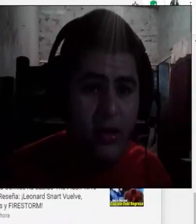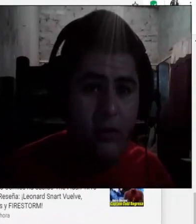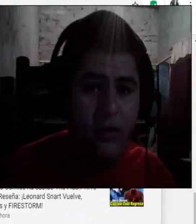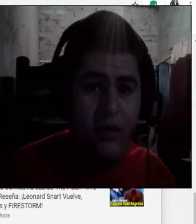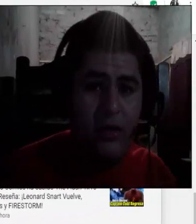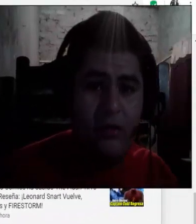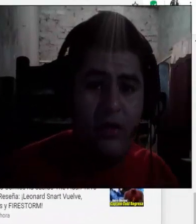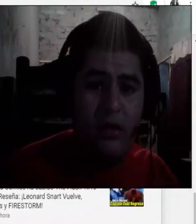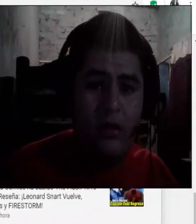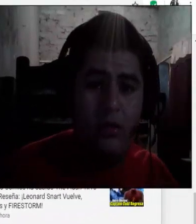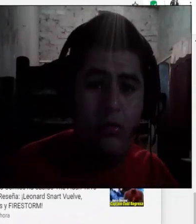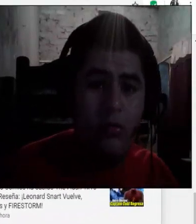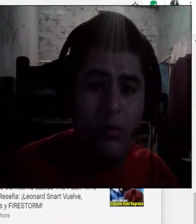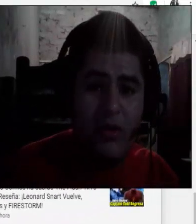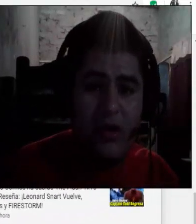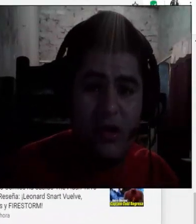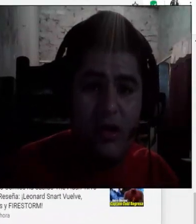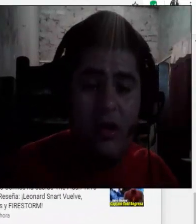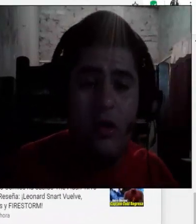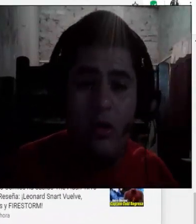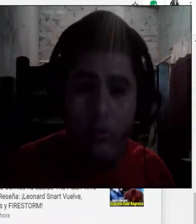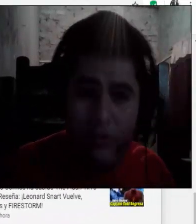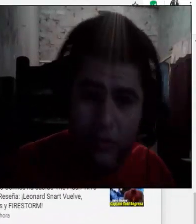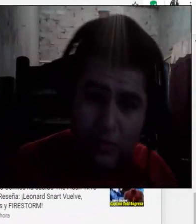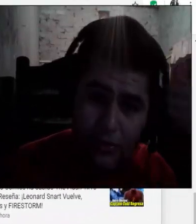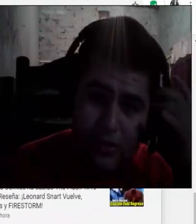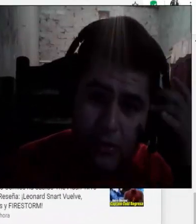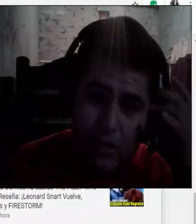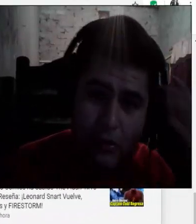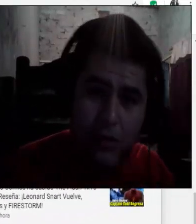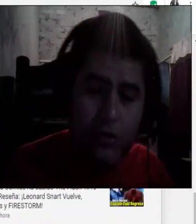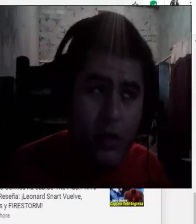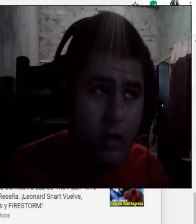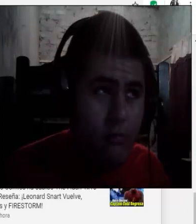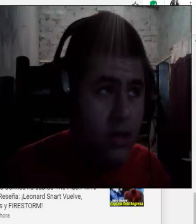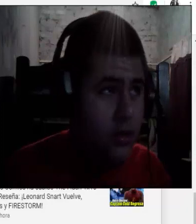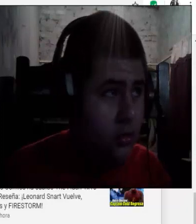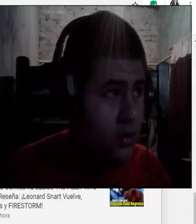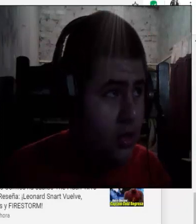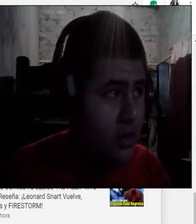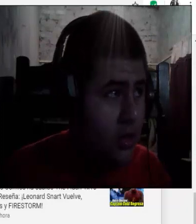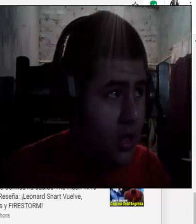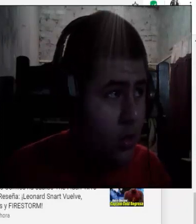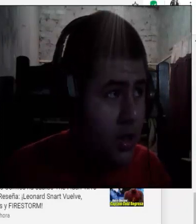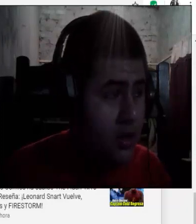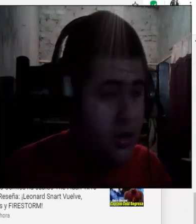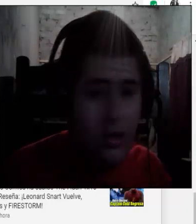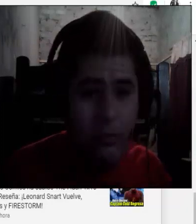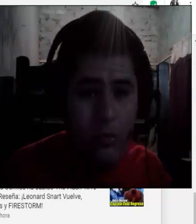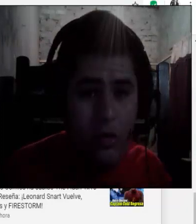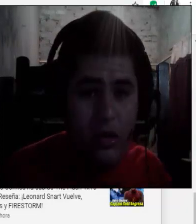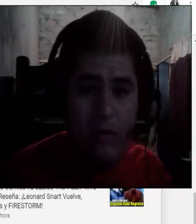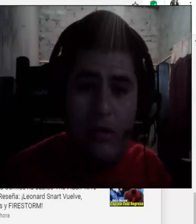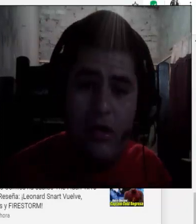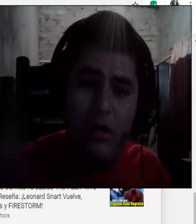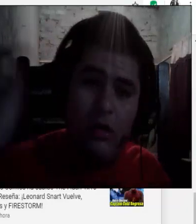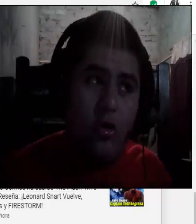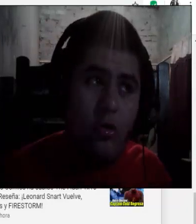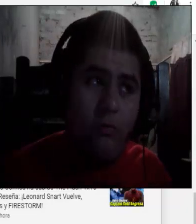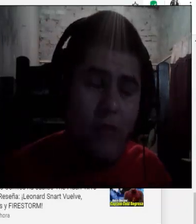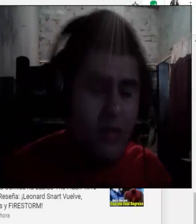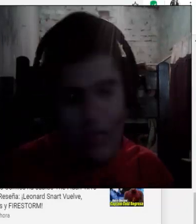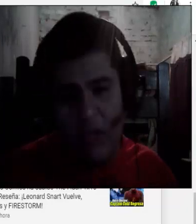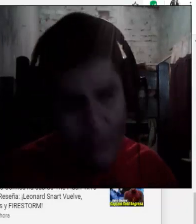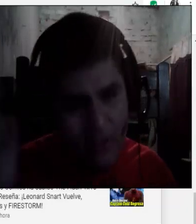Hola, muy buena gente, ¿cómo están? Estamos aquí en un nuevo video para este canal. Soy José Ultimate y bueno, en medio de la cuarentena por el tema